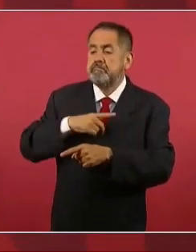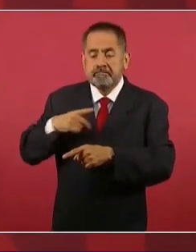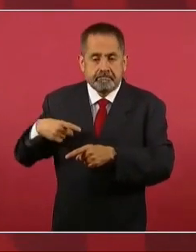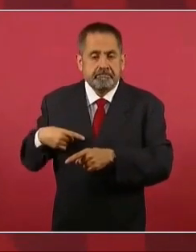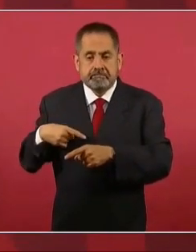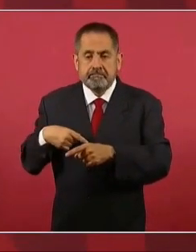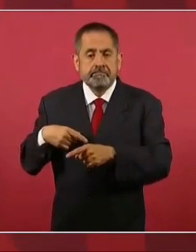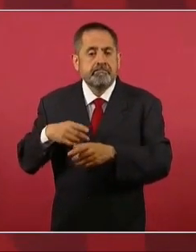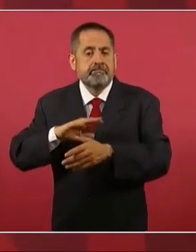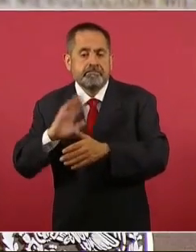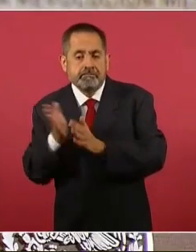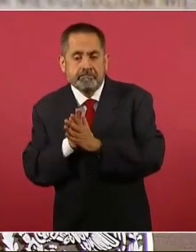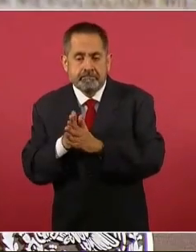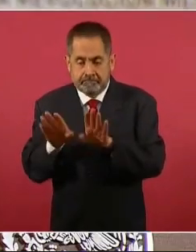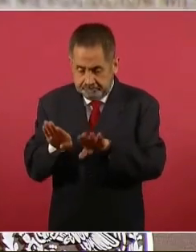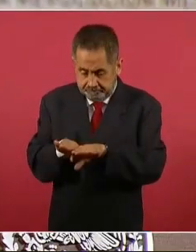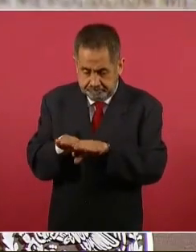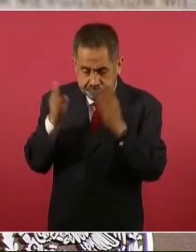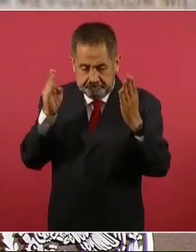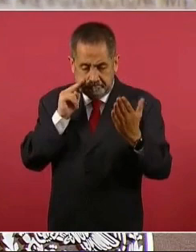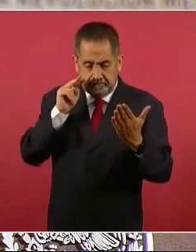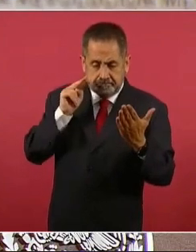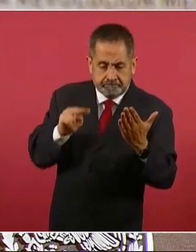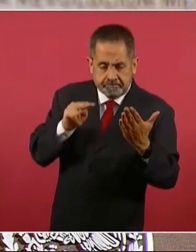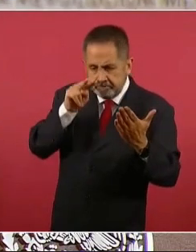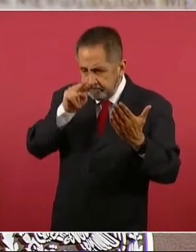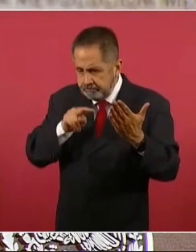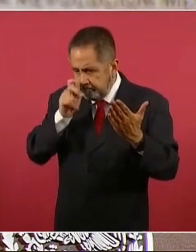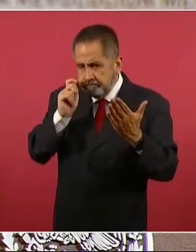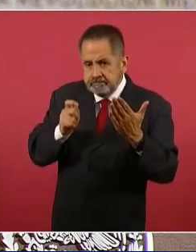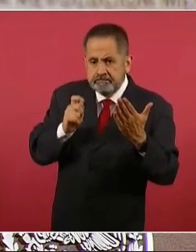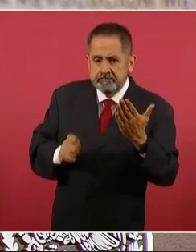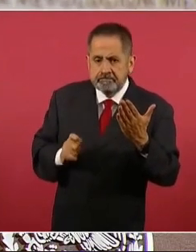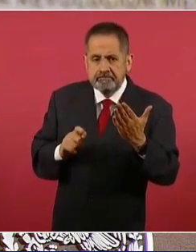permita la entrada a archivos